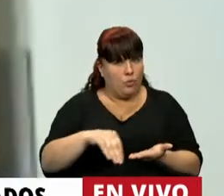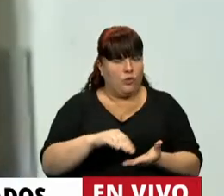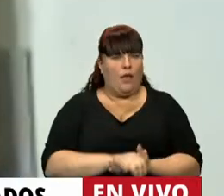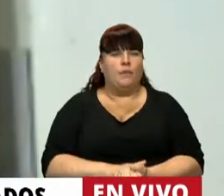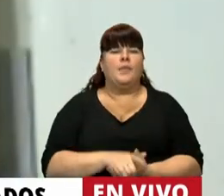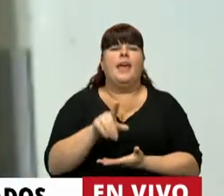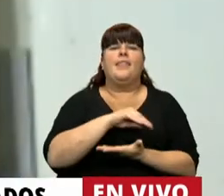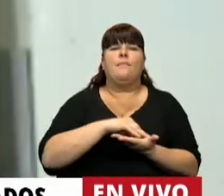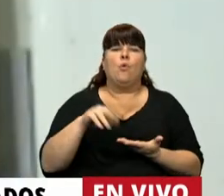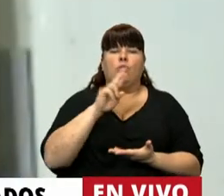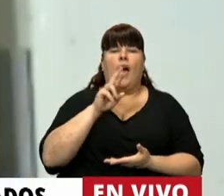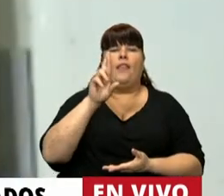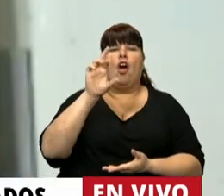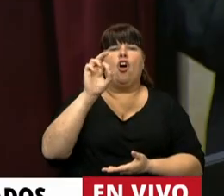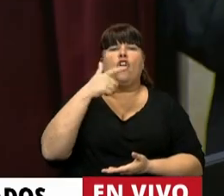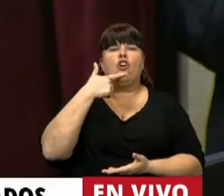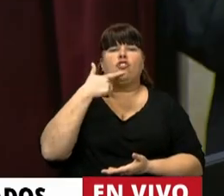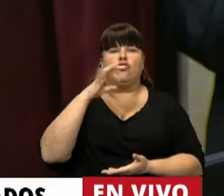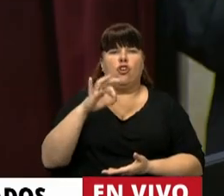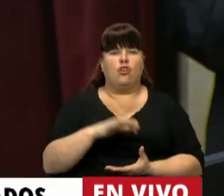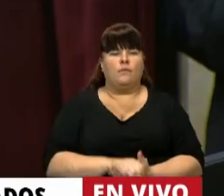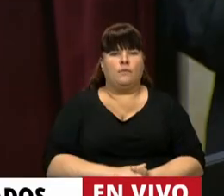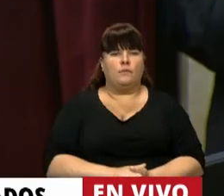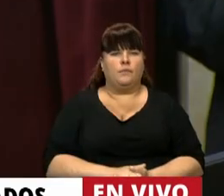diputado. Diputada Victoria Rosso.